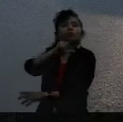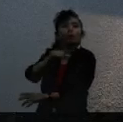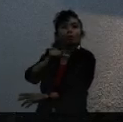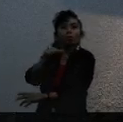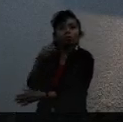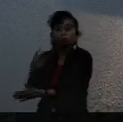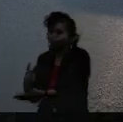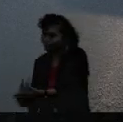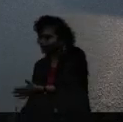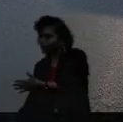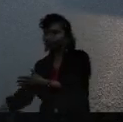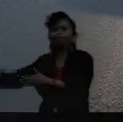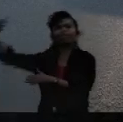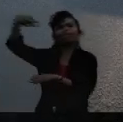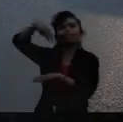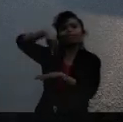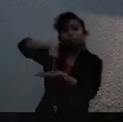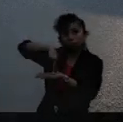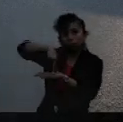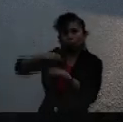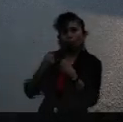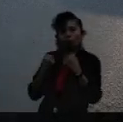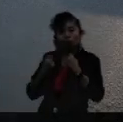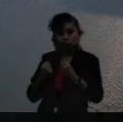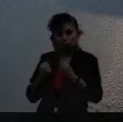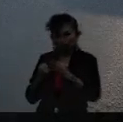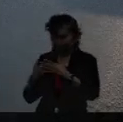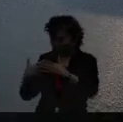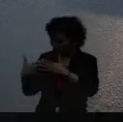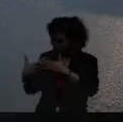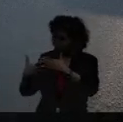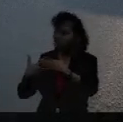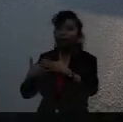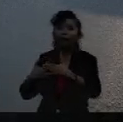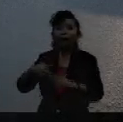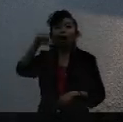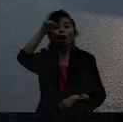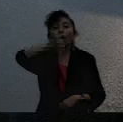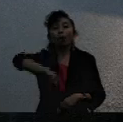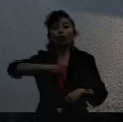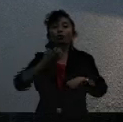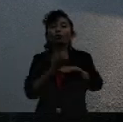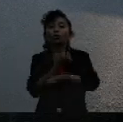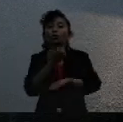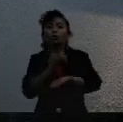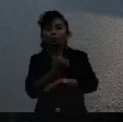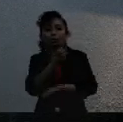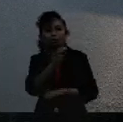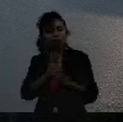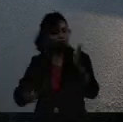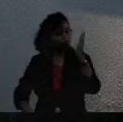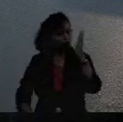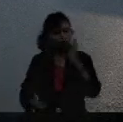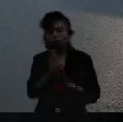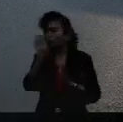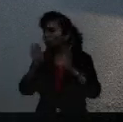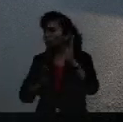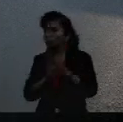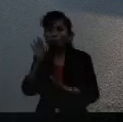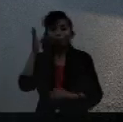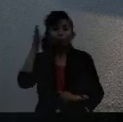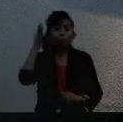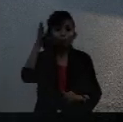renacer más fuertes y desde ahí resurgimos para ser hoy un estado próspero un estado con un